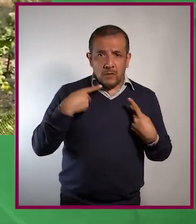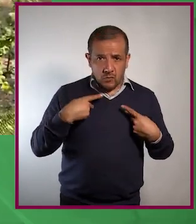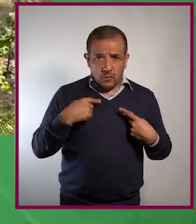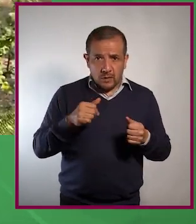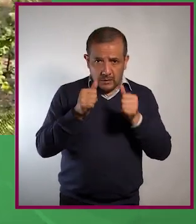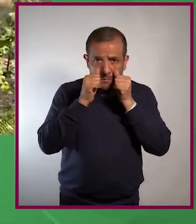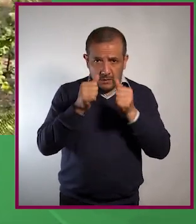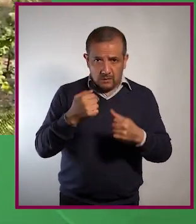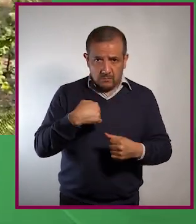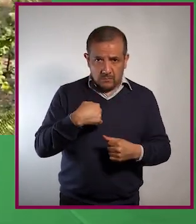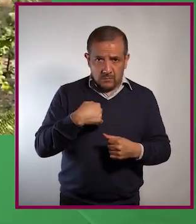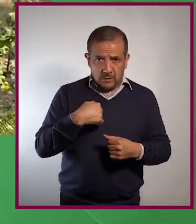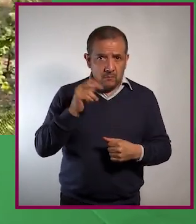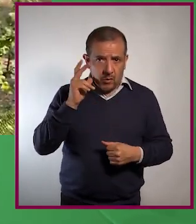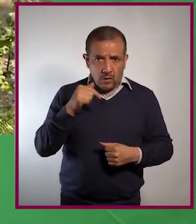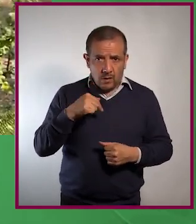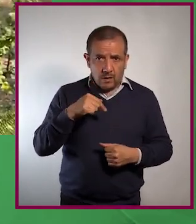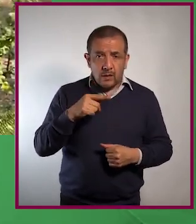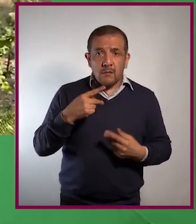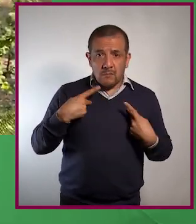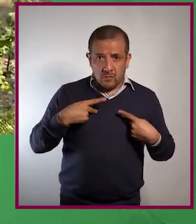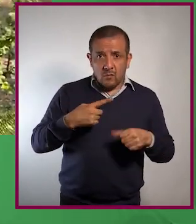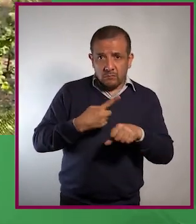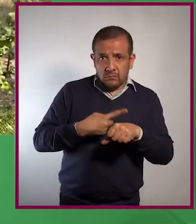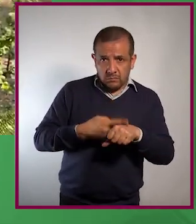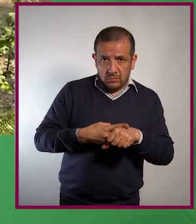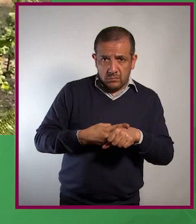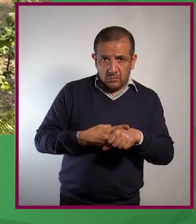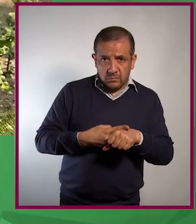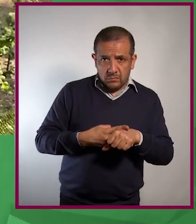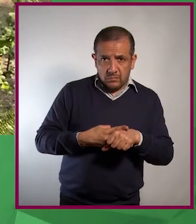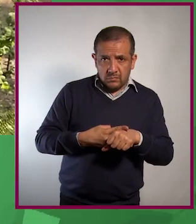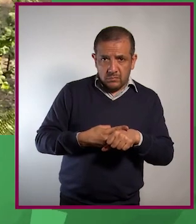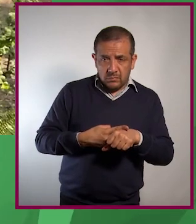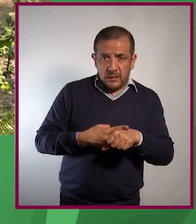y que sepa esto, que para un enfermo